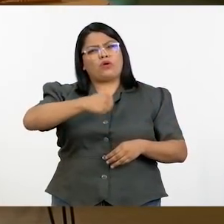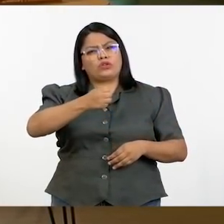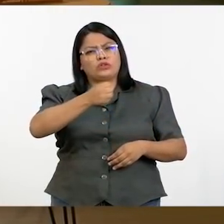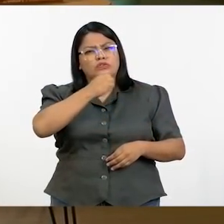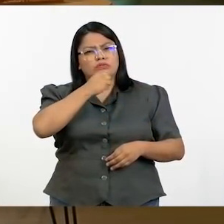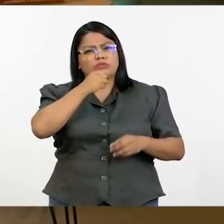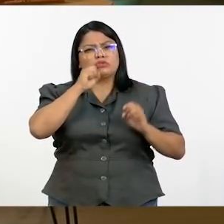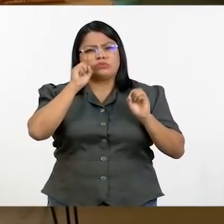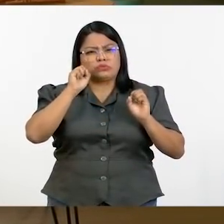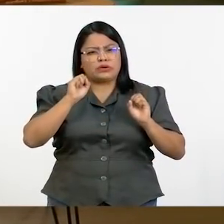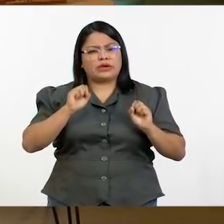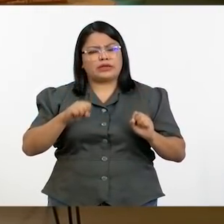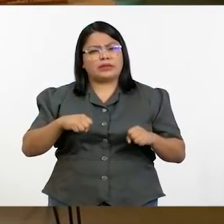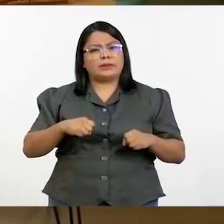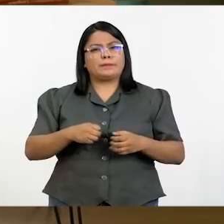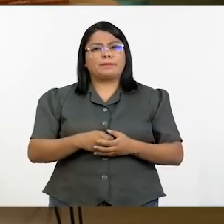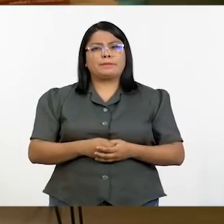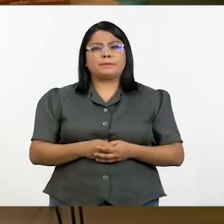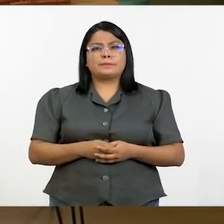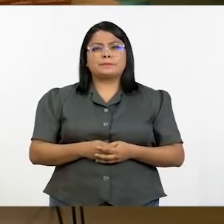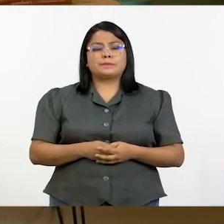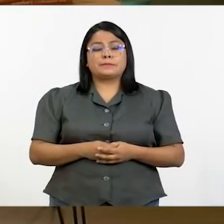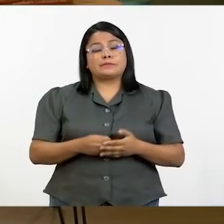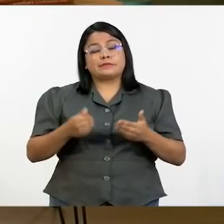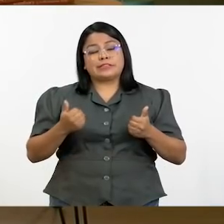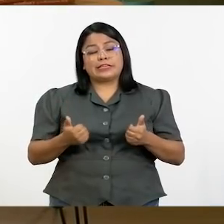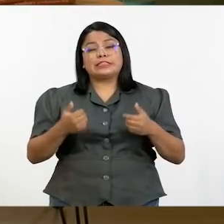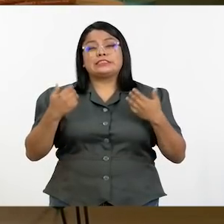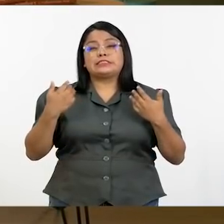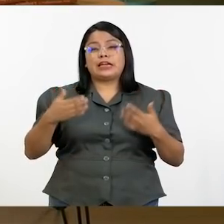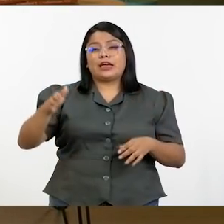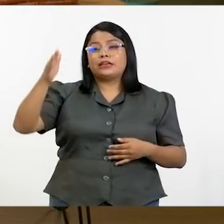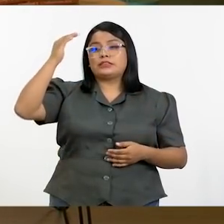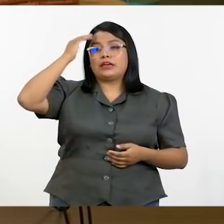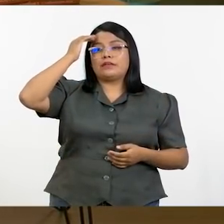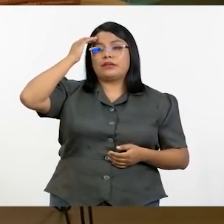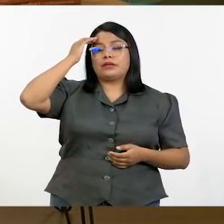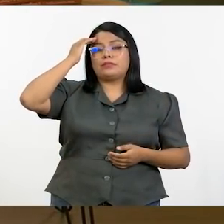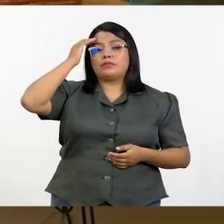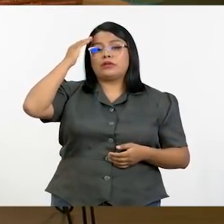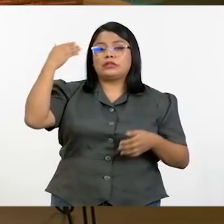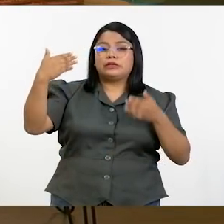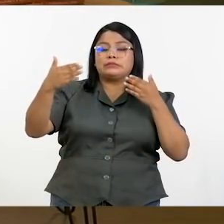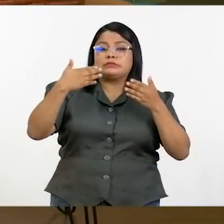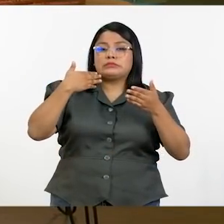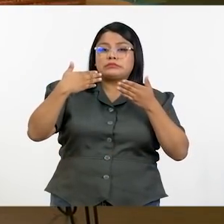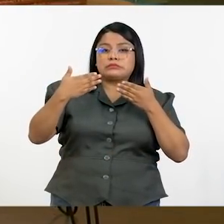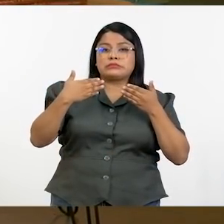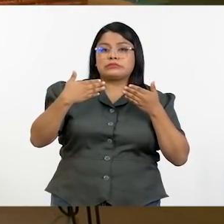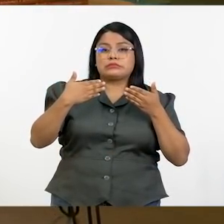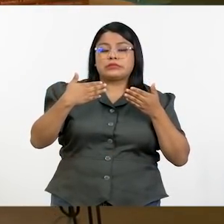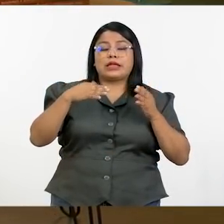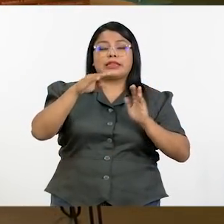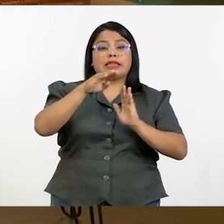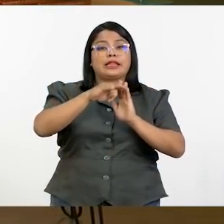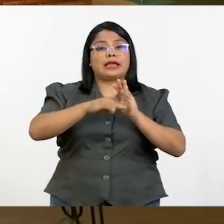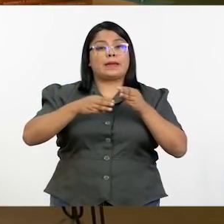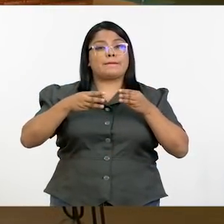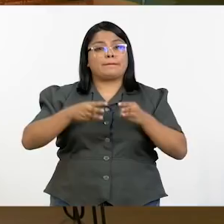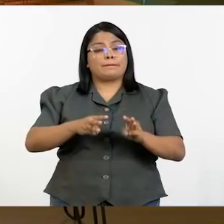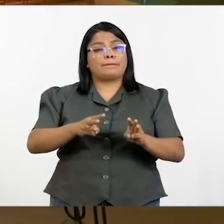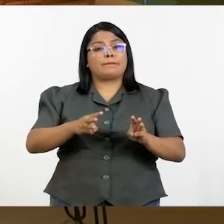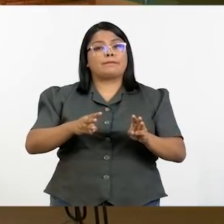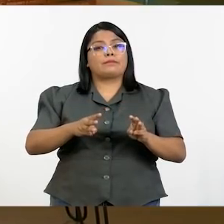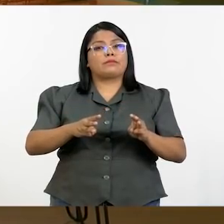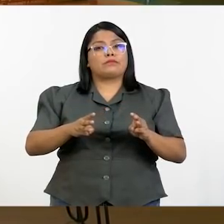otra información puede brindarnos Esmeralda? Bueno, como ya conocimos las orientaciones que nos da la guía